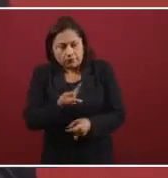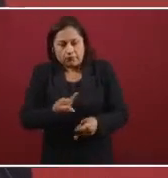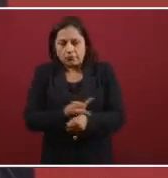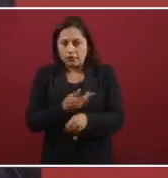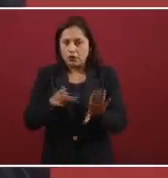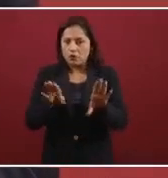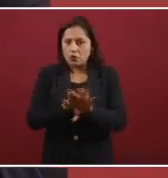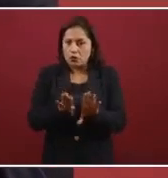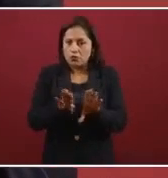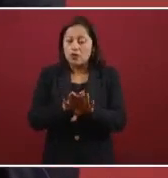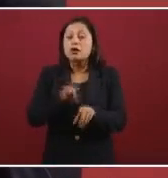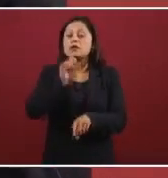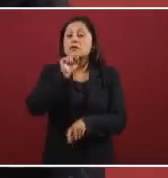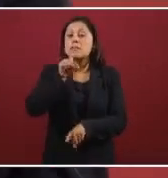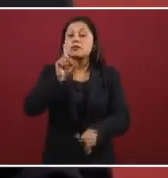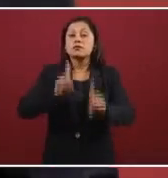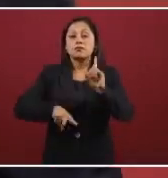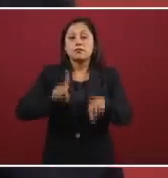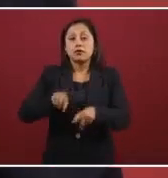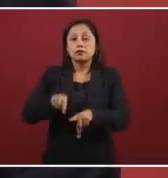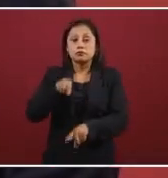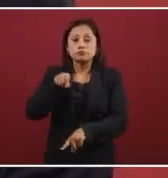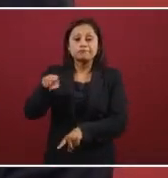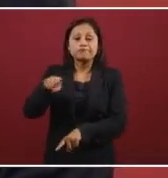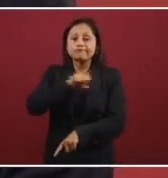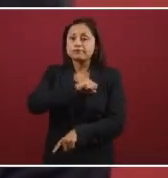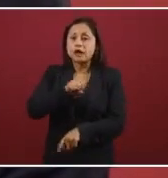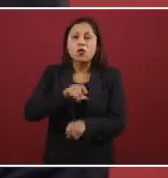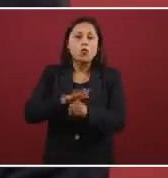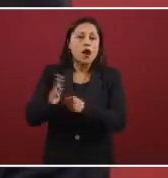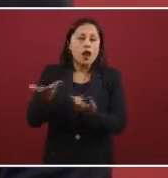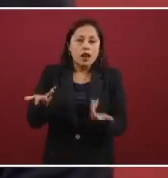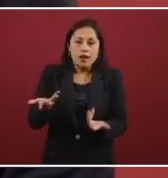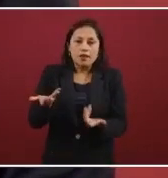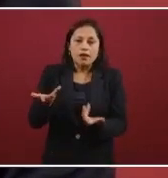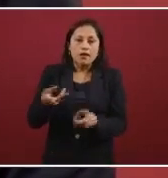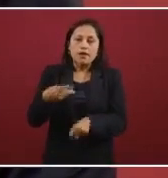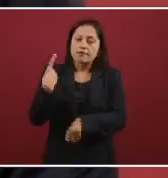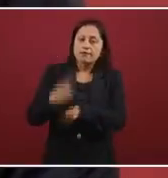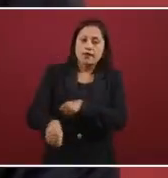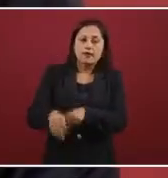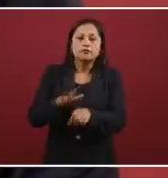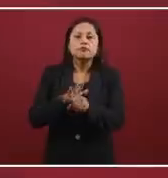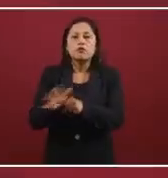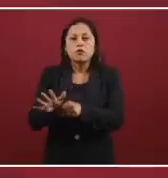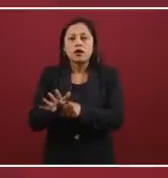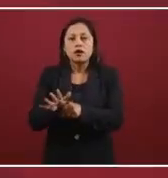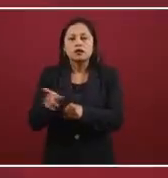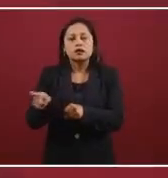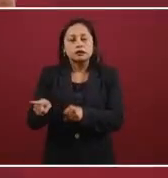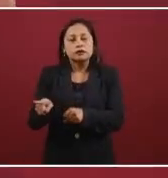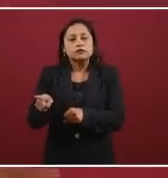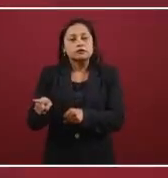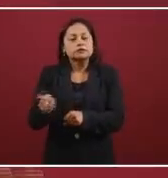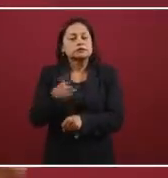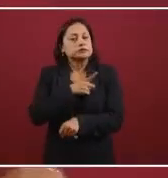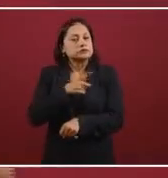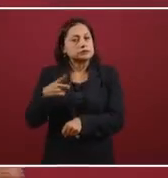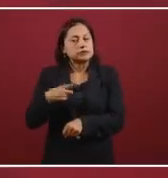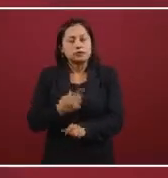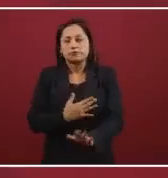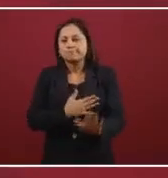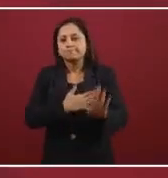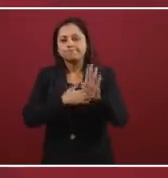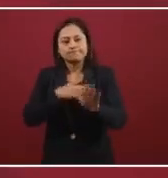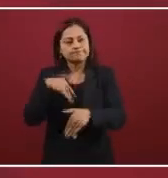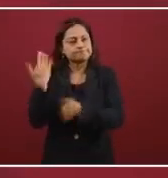el compromiso de no volver a cometer ilícitos. En este caso,